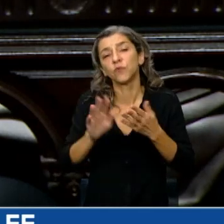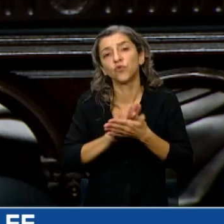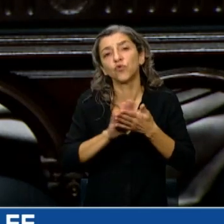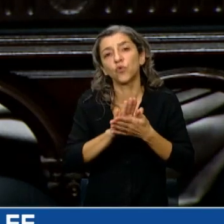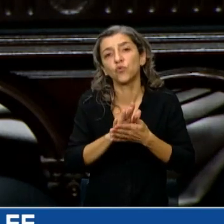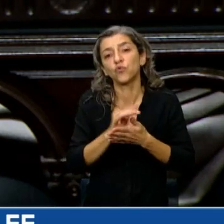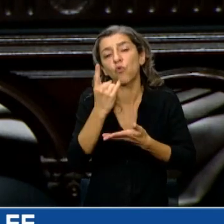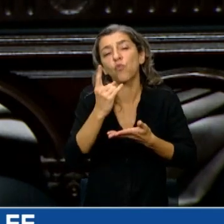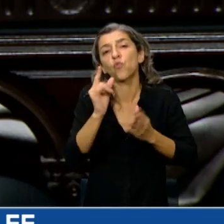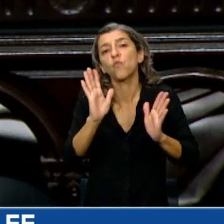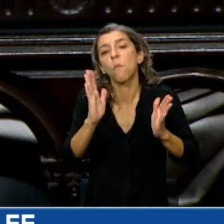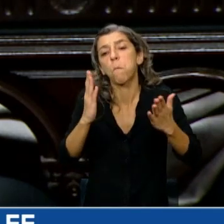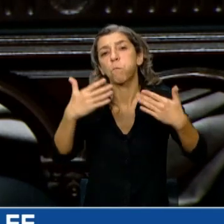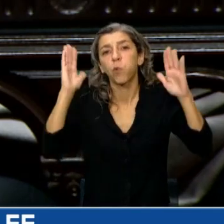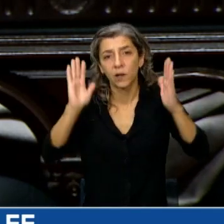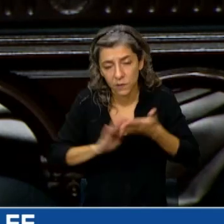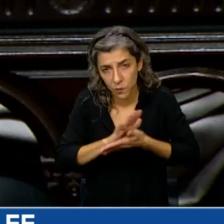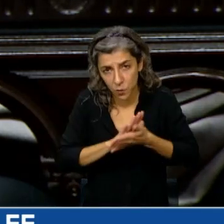principio de solución.